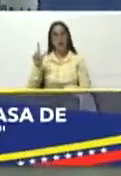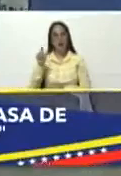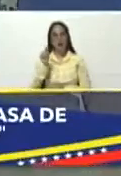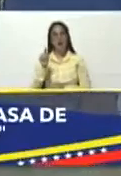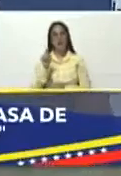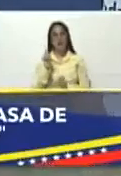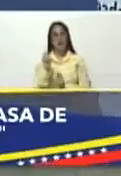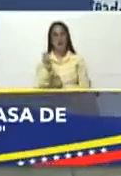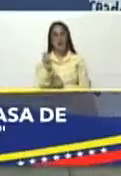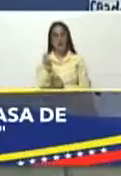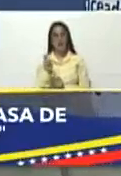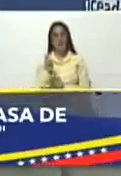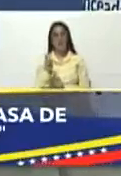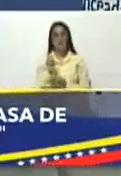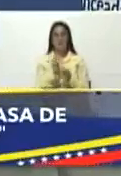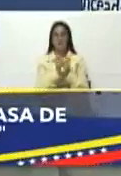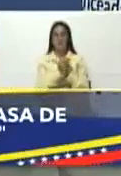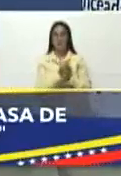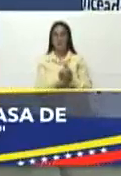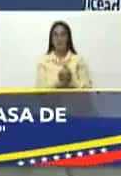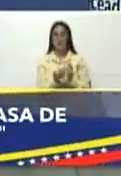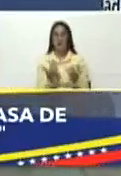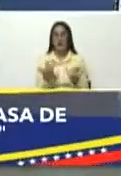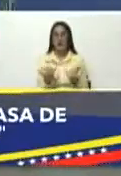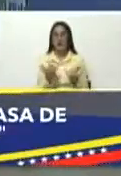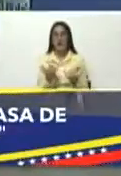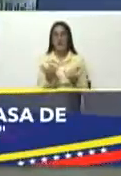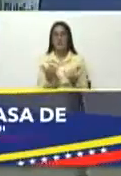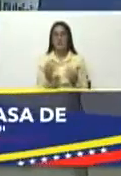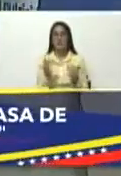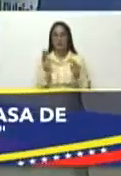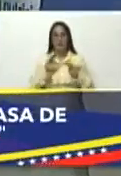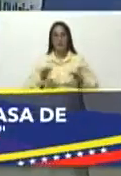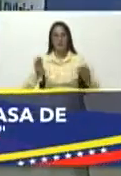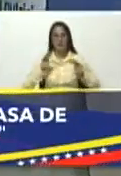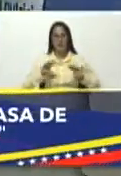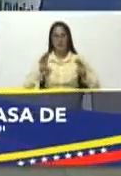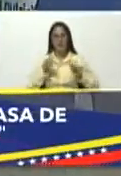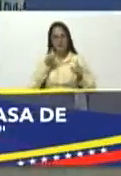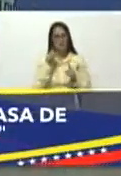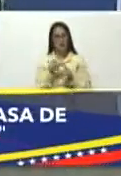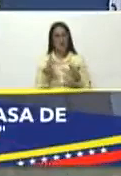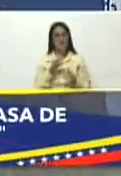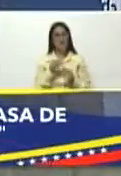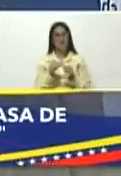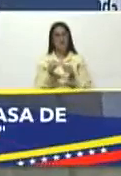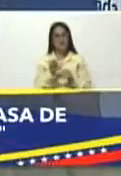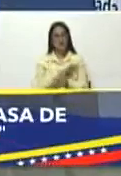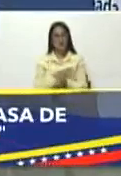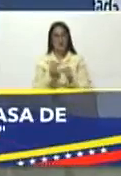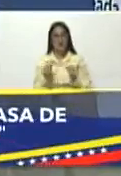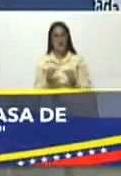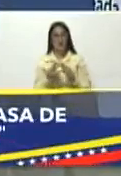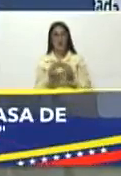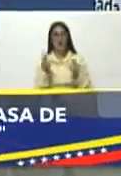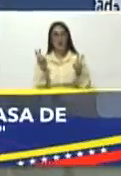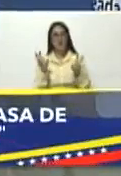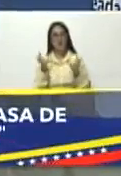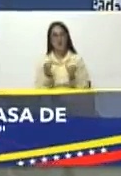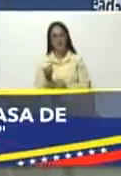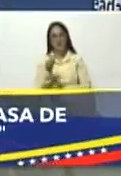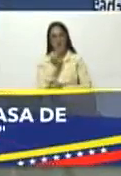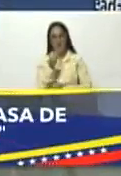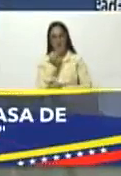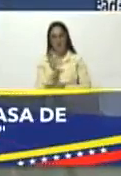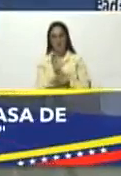ir desdoblándose y convertirse ahora en templos de formación. ¿Para qué? Bueno, para seguir fortaleciendo todo el tema de la seguridad